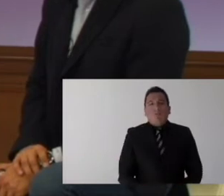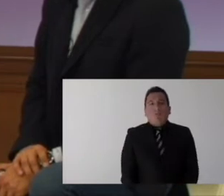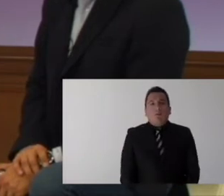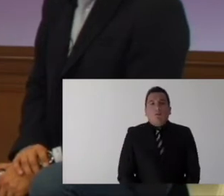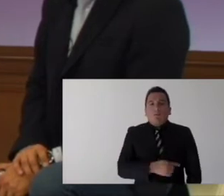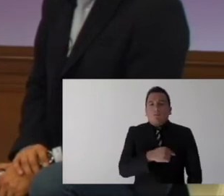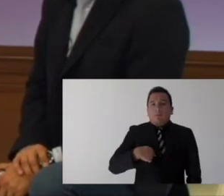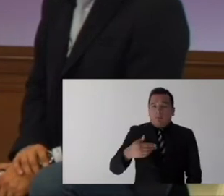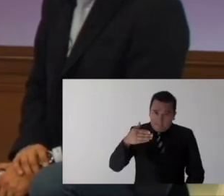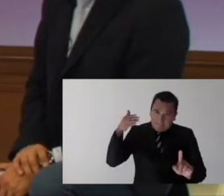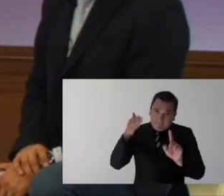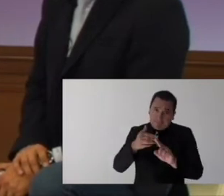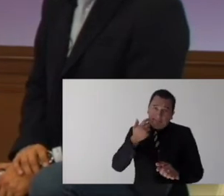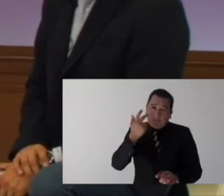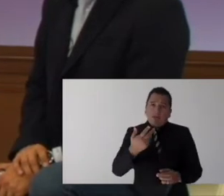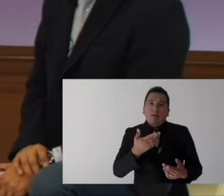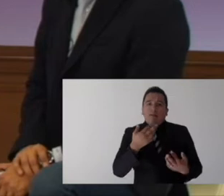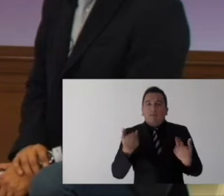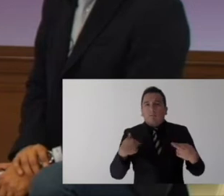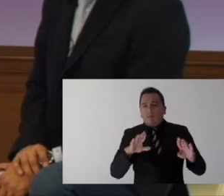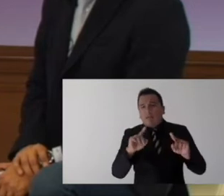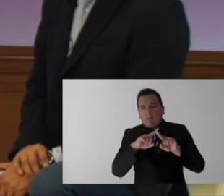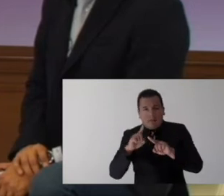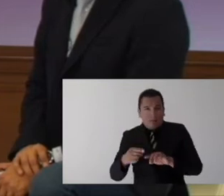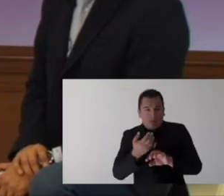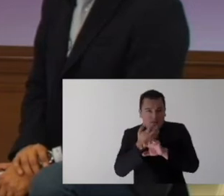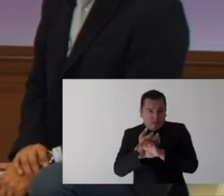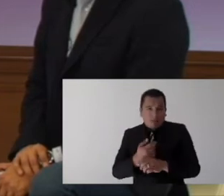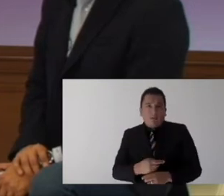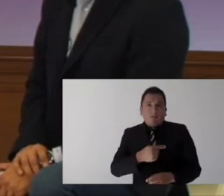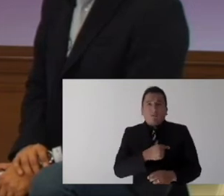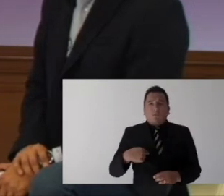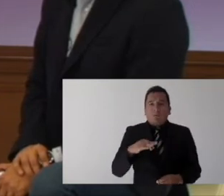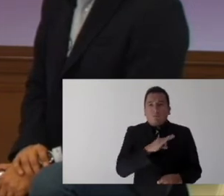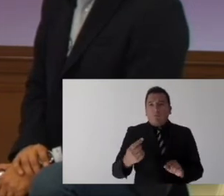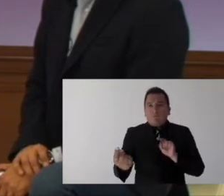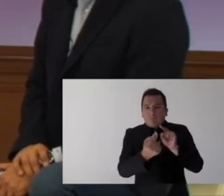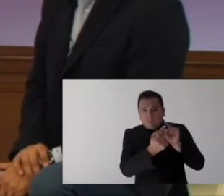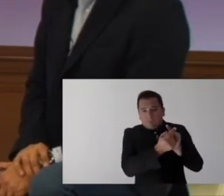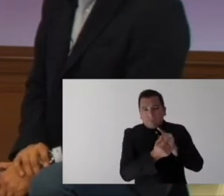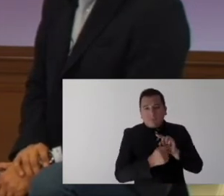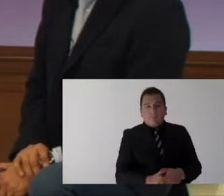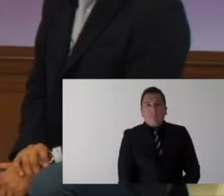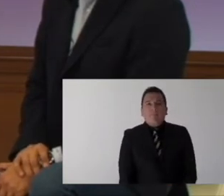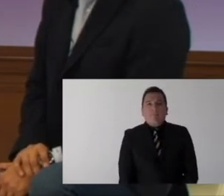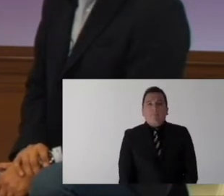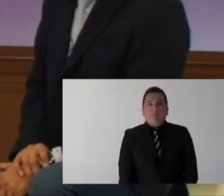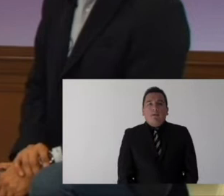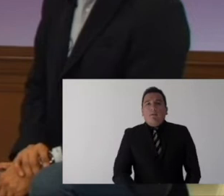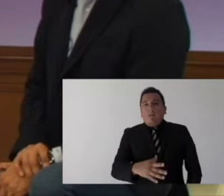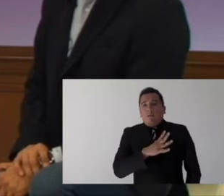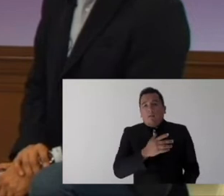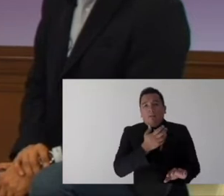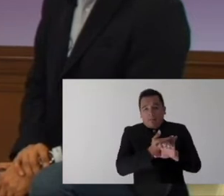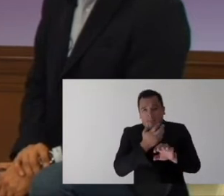buscamos a distintos representantes estatales con quienes pudiéramos construir la agenda a nivel nacional. Logramos tener representación en su momento